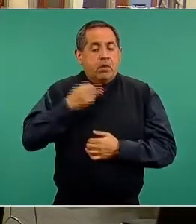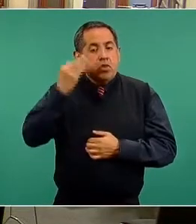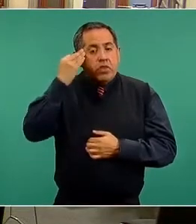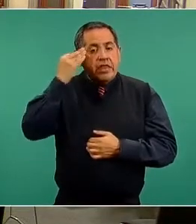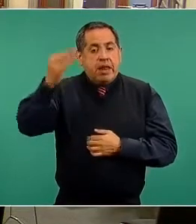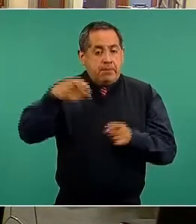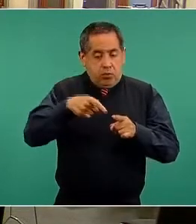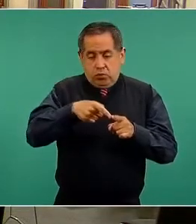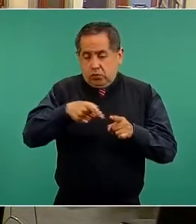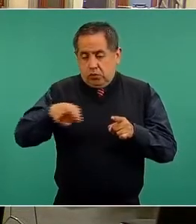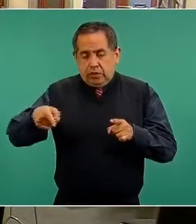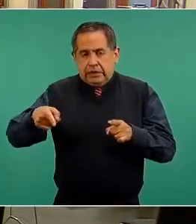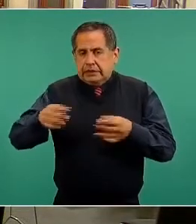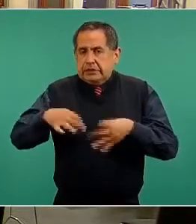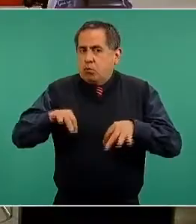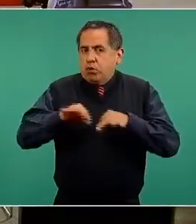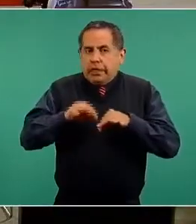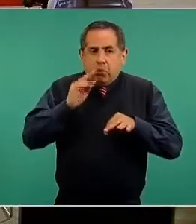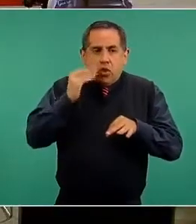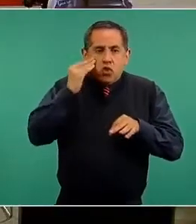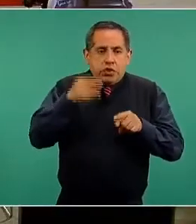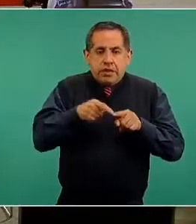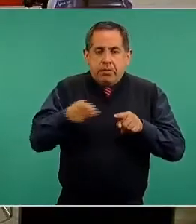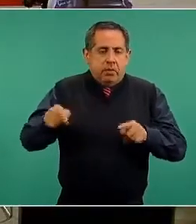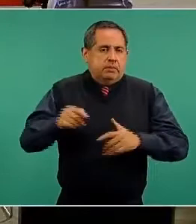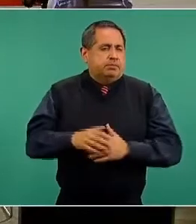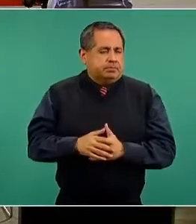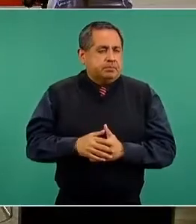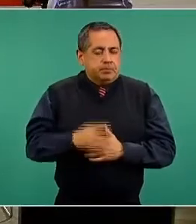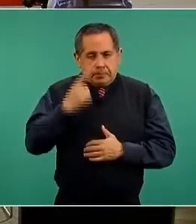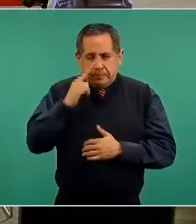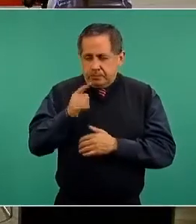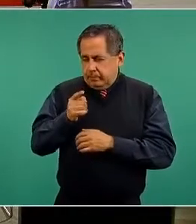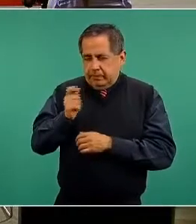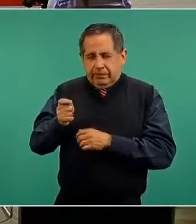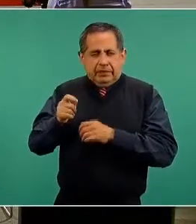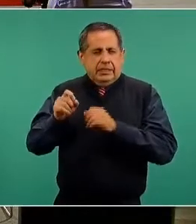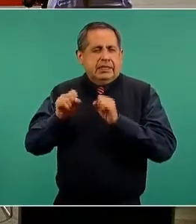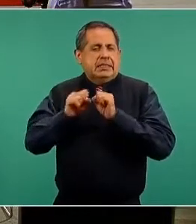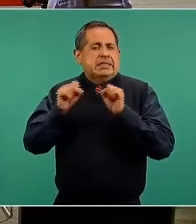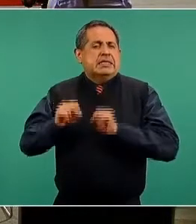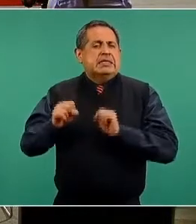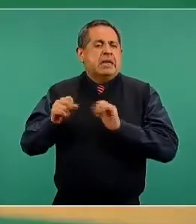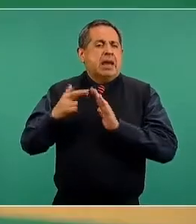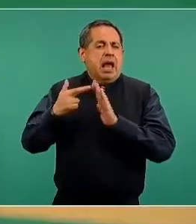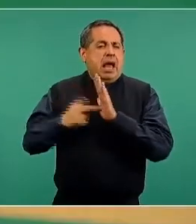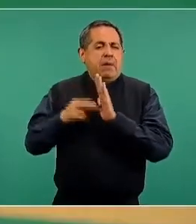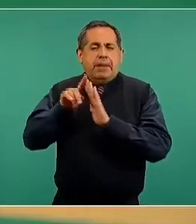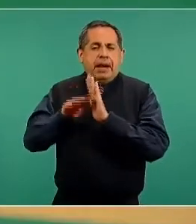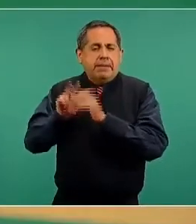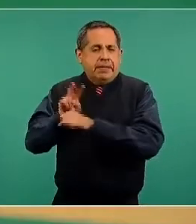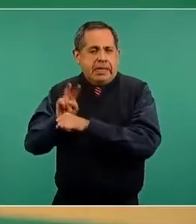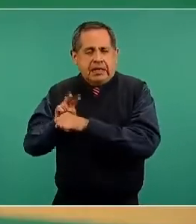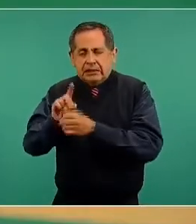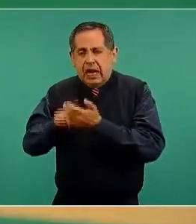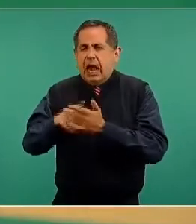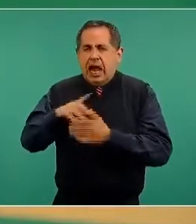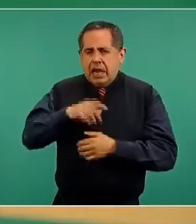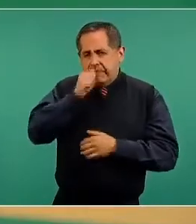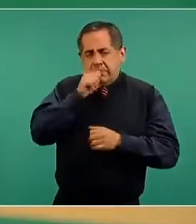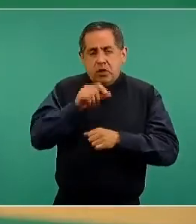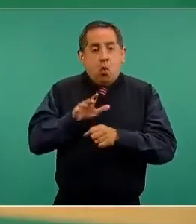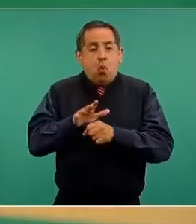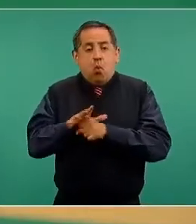detección es muy, muy importante. En los sistemas de vigilancia tenemos lineamientos específicos de cuáles son los